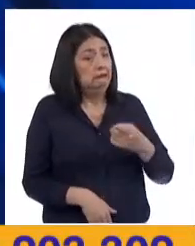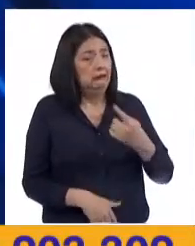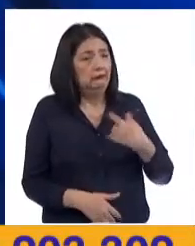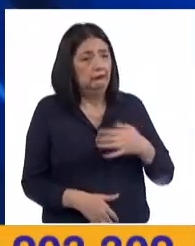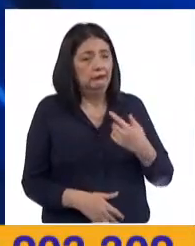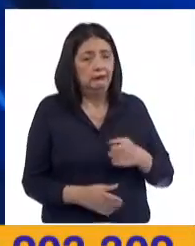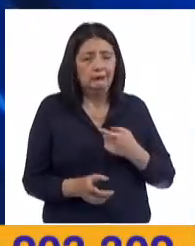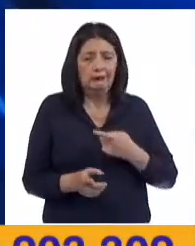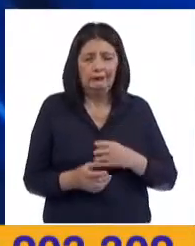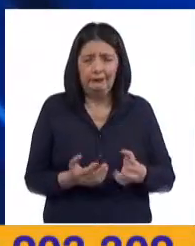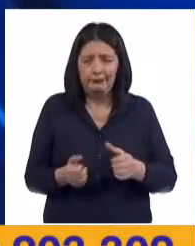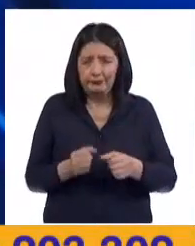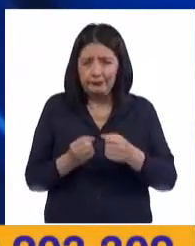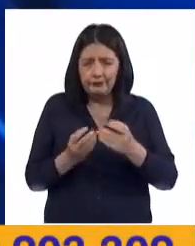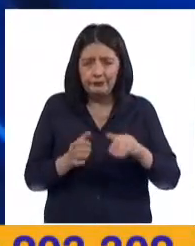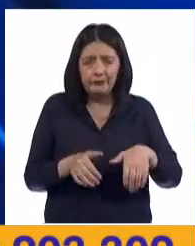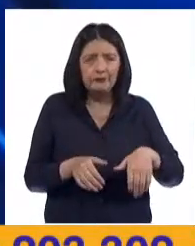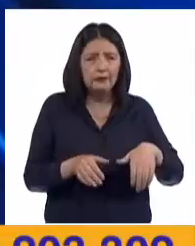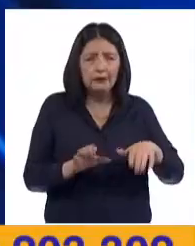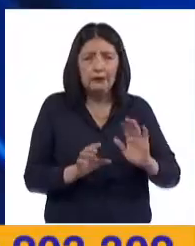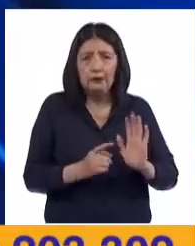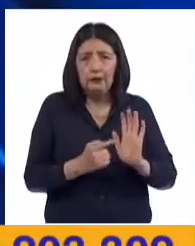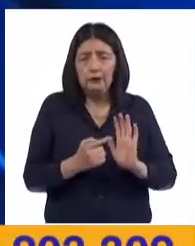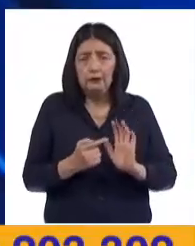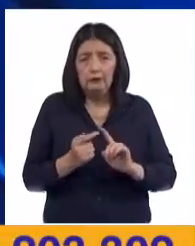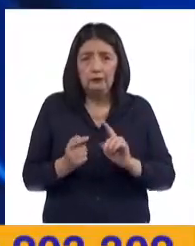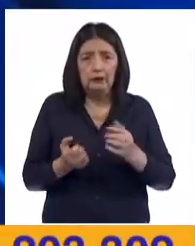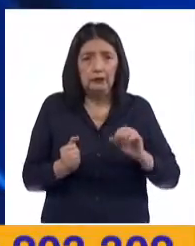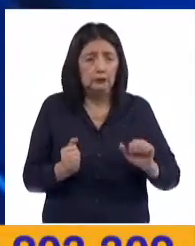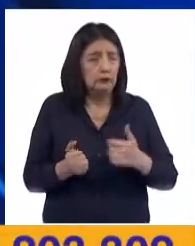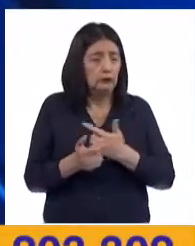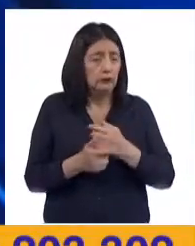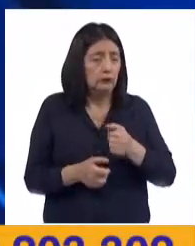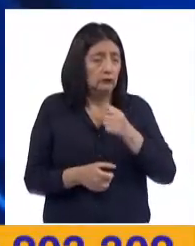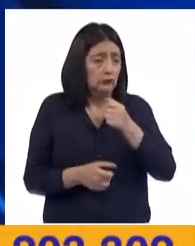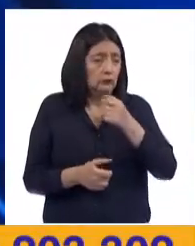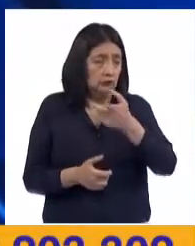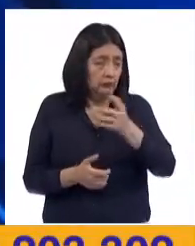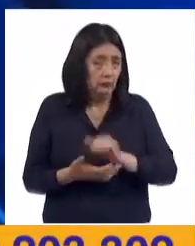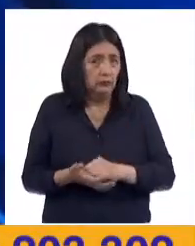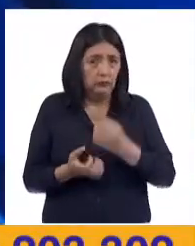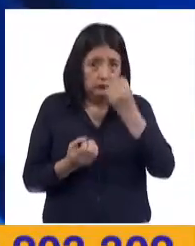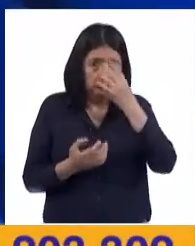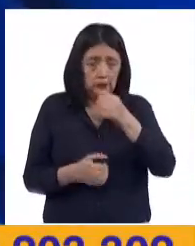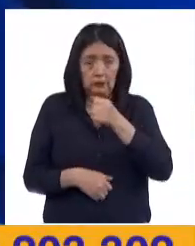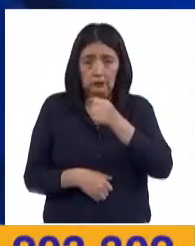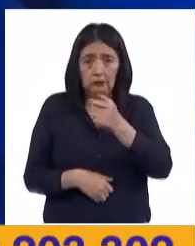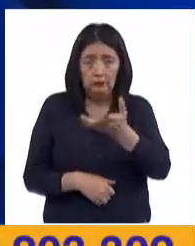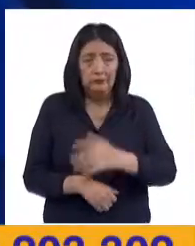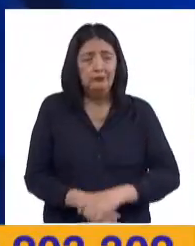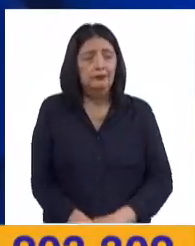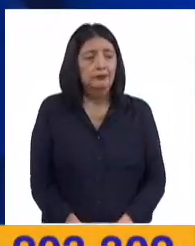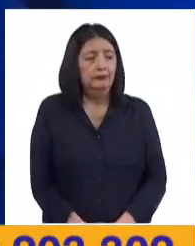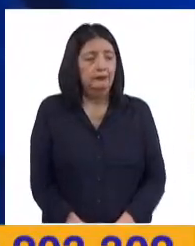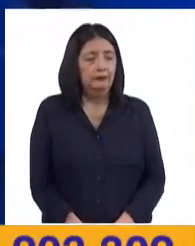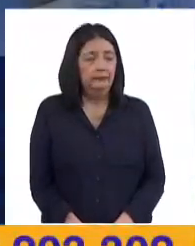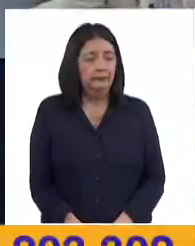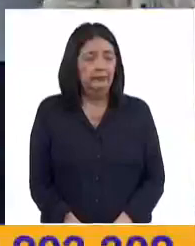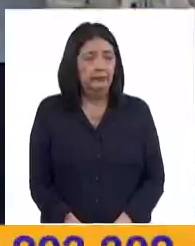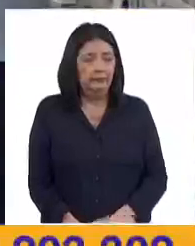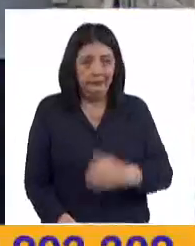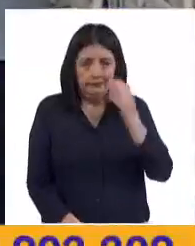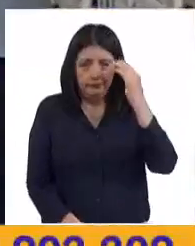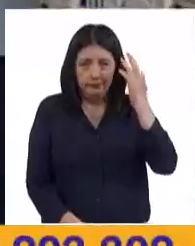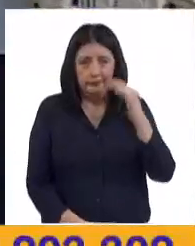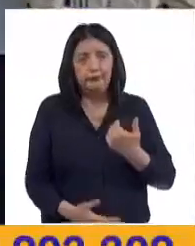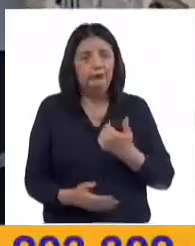evidentemente ha repercutido en el número de sepelios. Vamos hasta San Juan del Urigancho con Calú Montoya porque nos tiene información al respecto. Adelante, buenas tardes. ¿Qué tal?